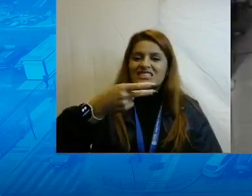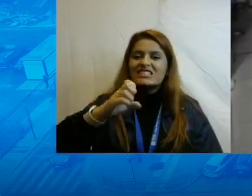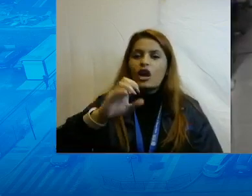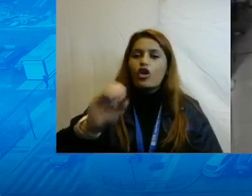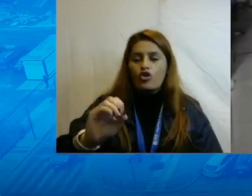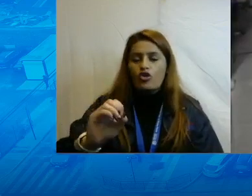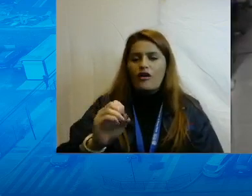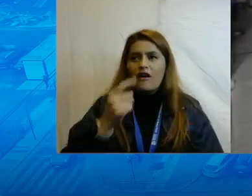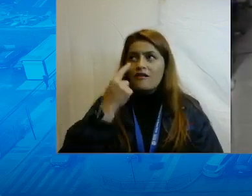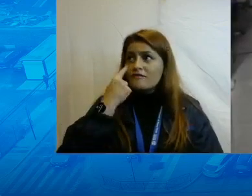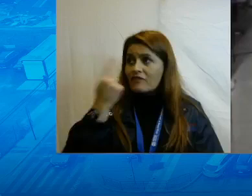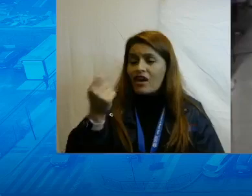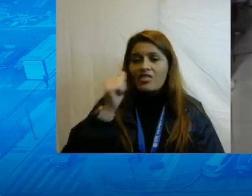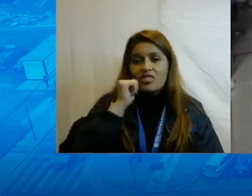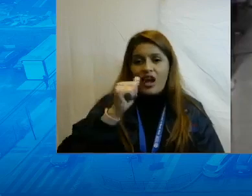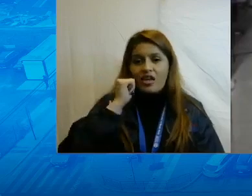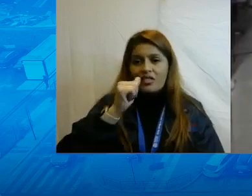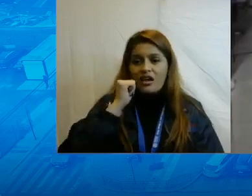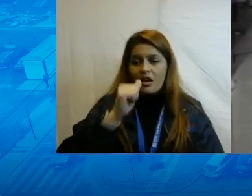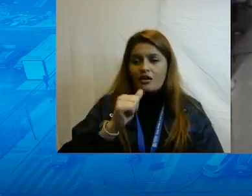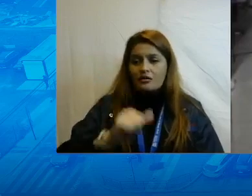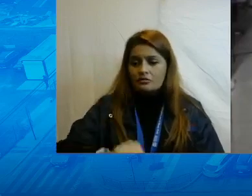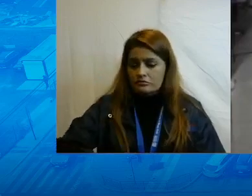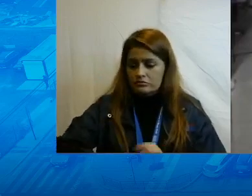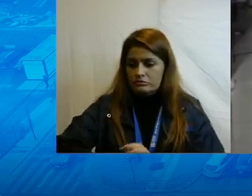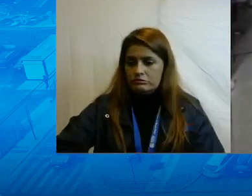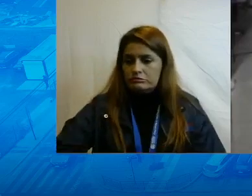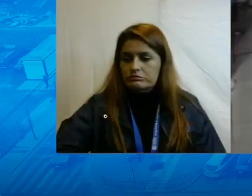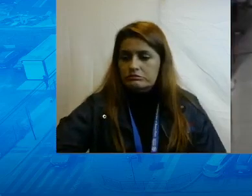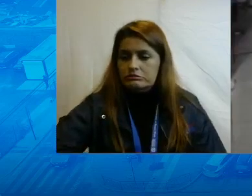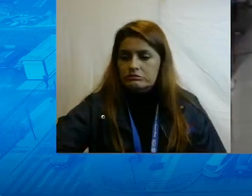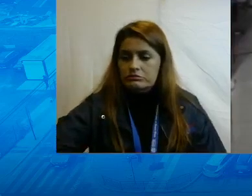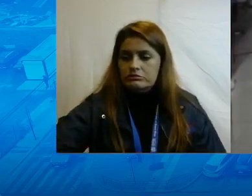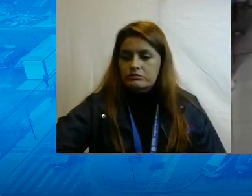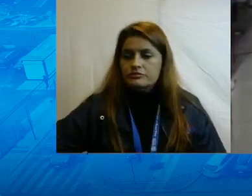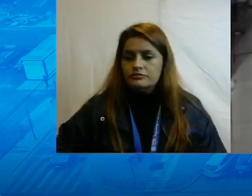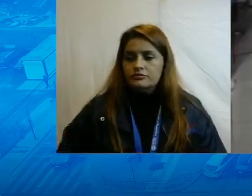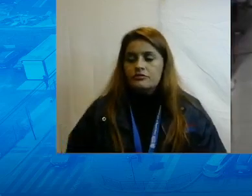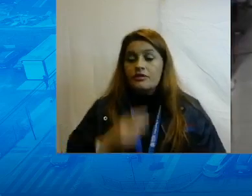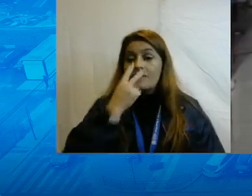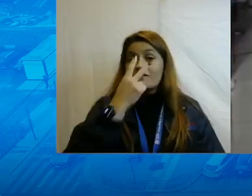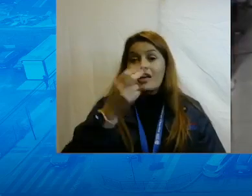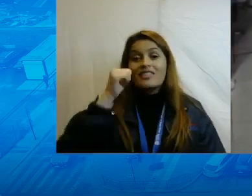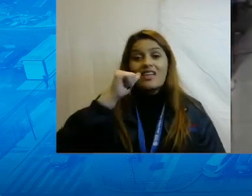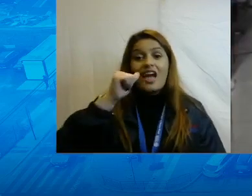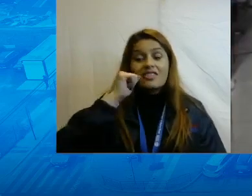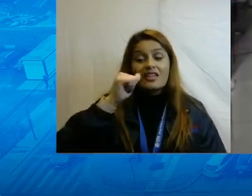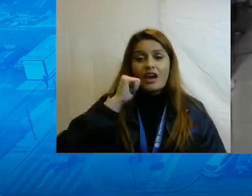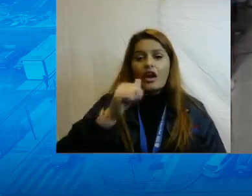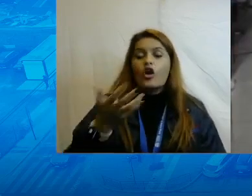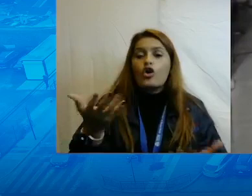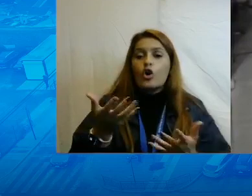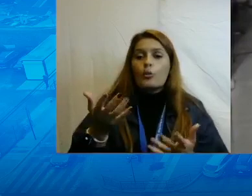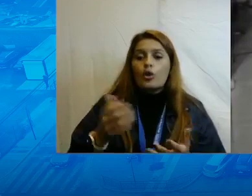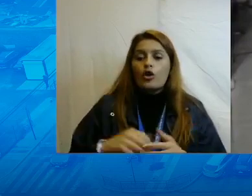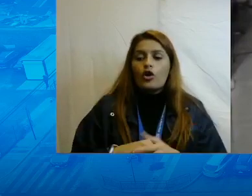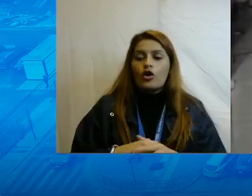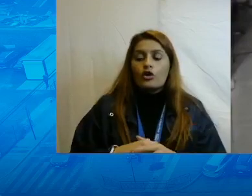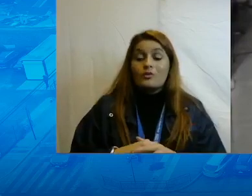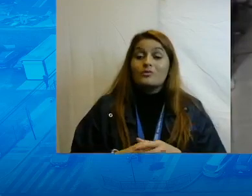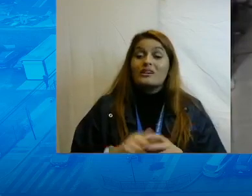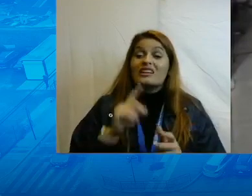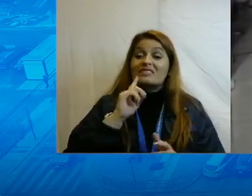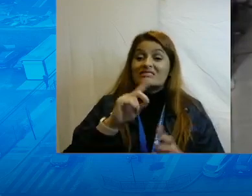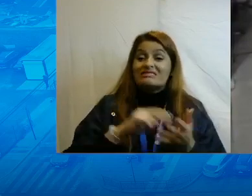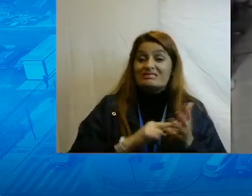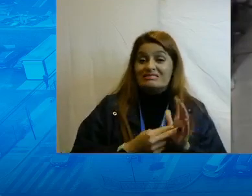Vemos día a día cómo están las calles de nuestra comuna. Vemos día a día cómo los más afectados son nuestros